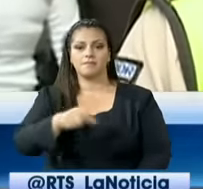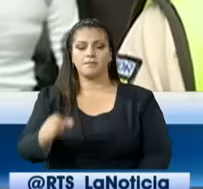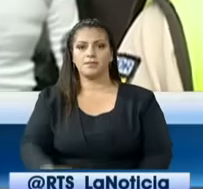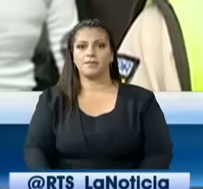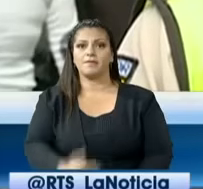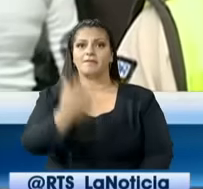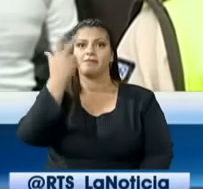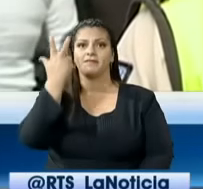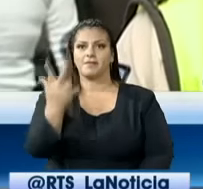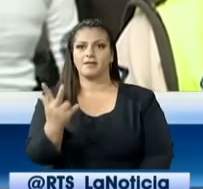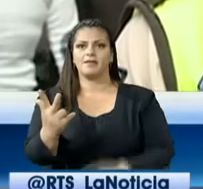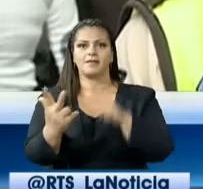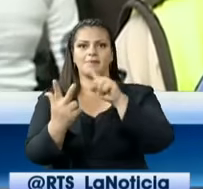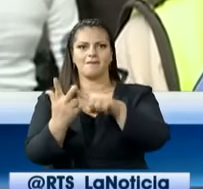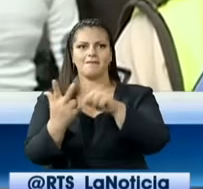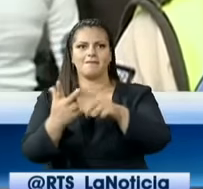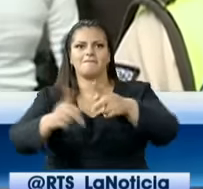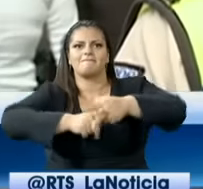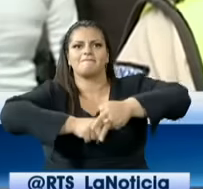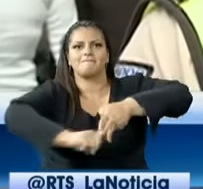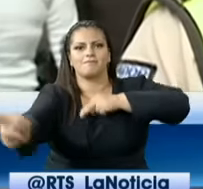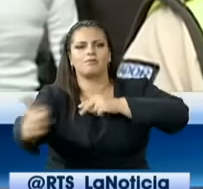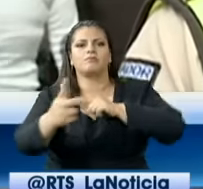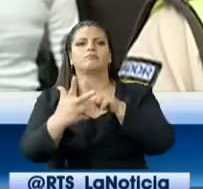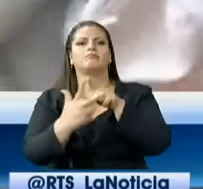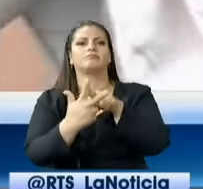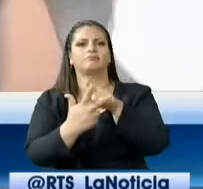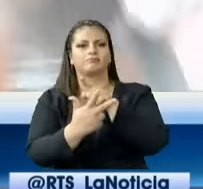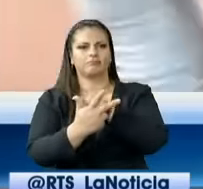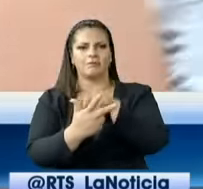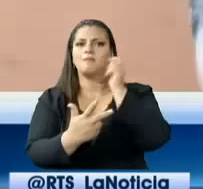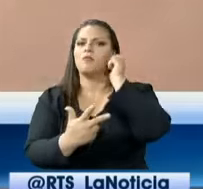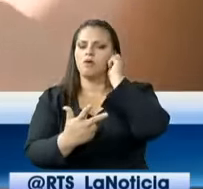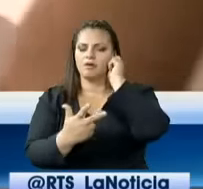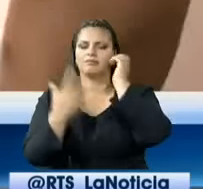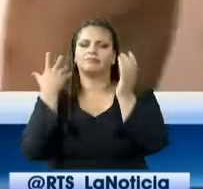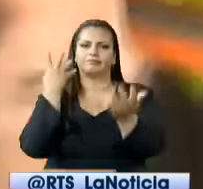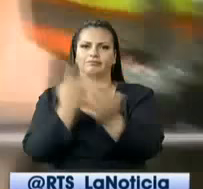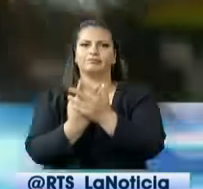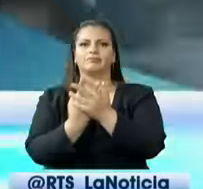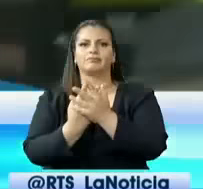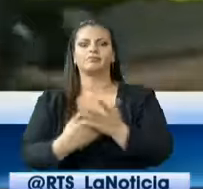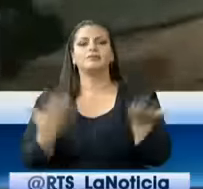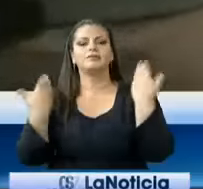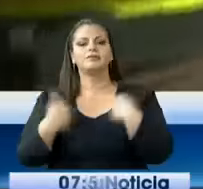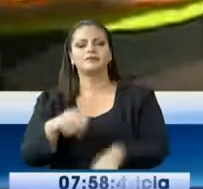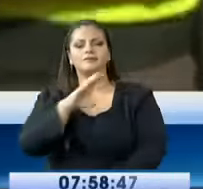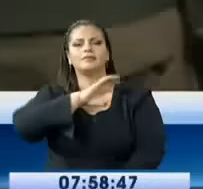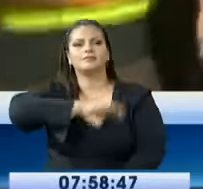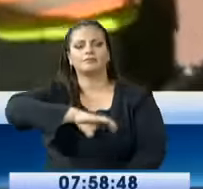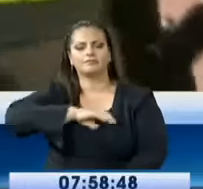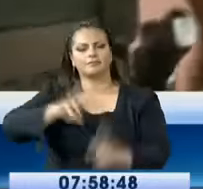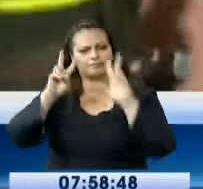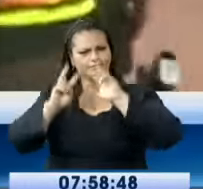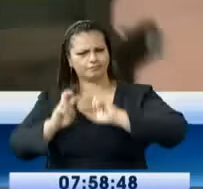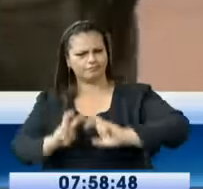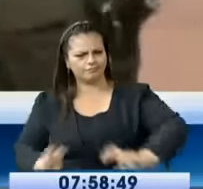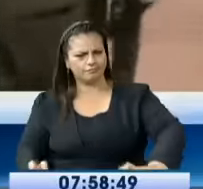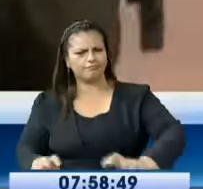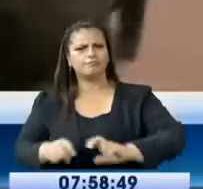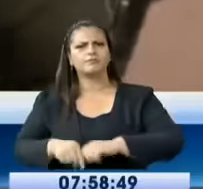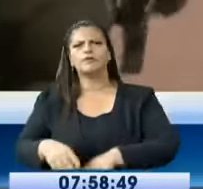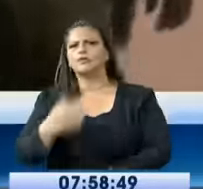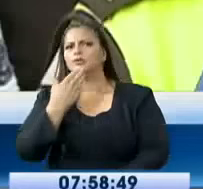aquí aprehendidas para ponerles a orden de la autoridad competente. Las investigaciones continuarán para determinar si en el mercado